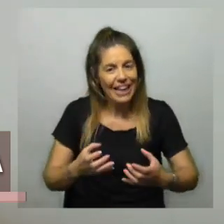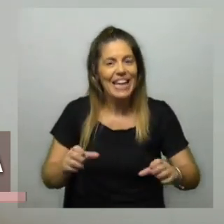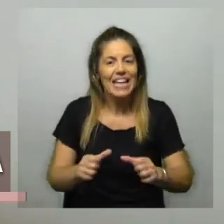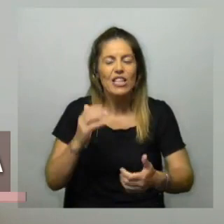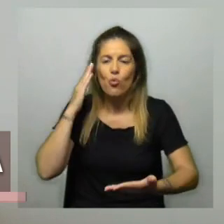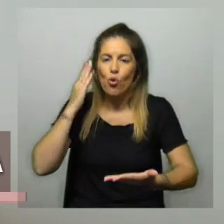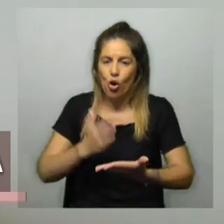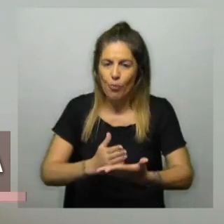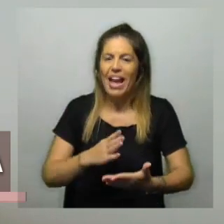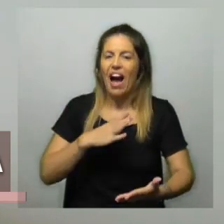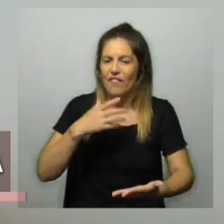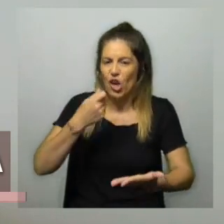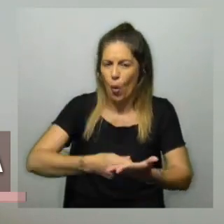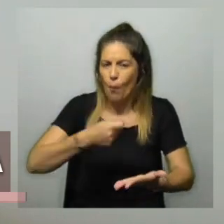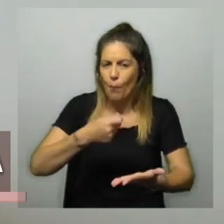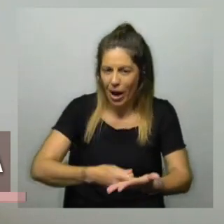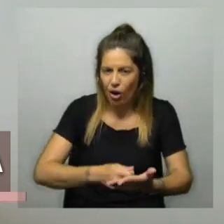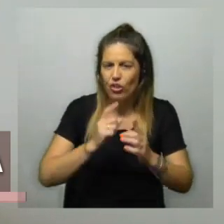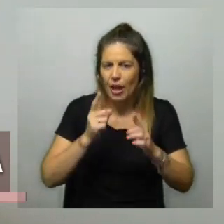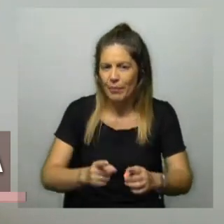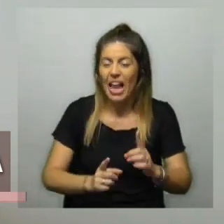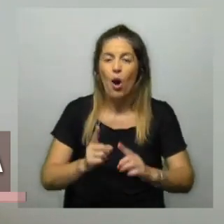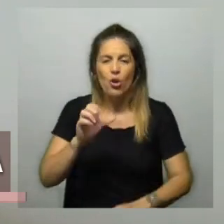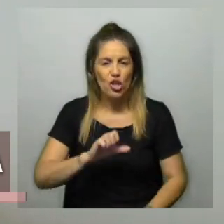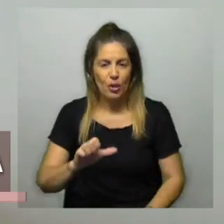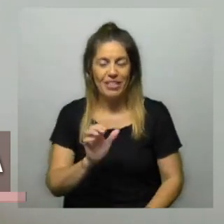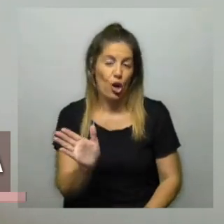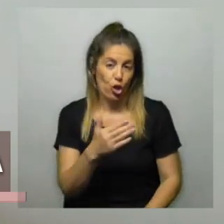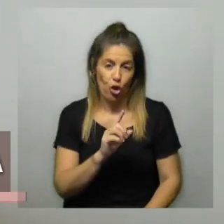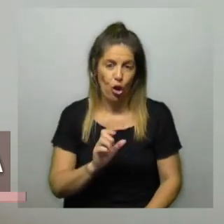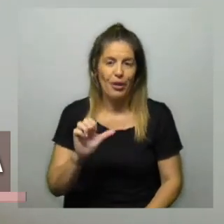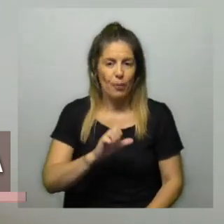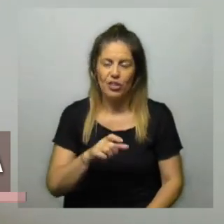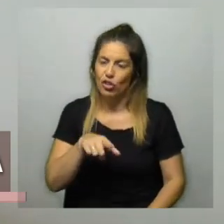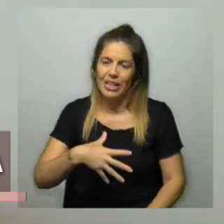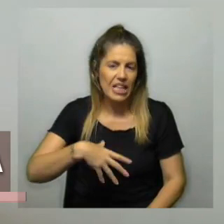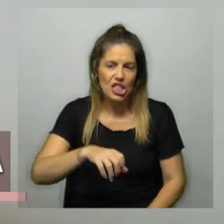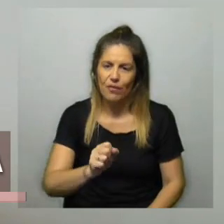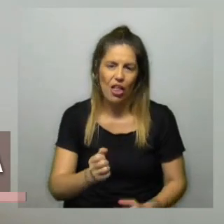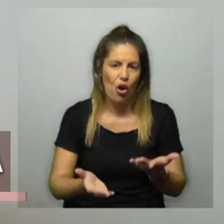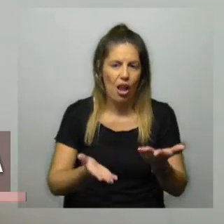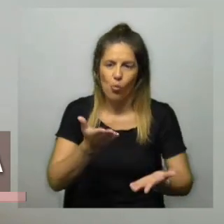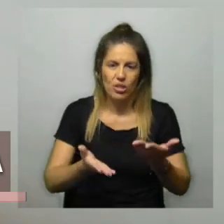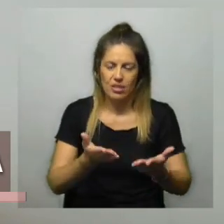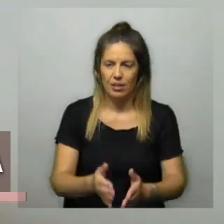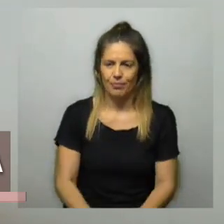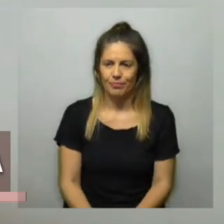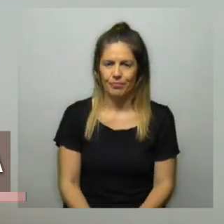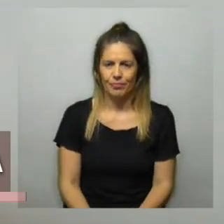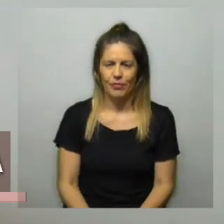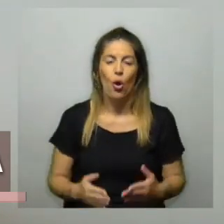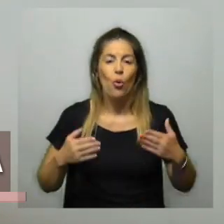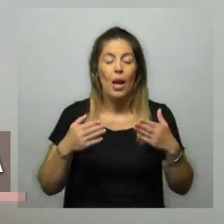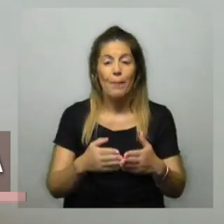tiene un financiamiento. El agronegocio está por detrás. Algunos empresarios, no todos. Y esto tiene que ser llevado hasta las últimas consecuencias. Una